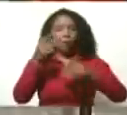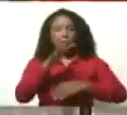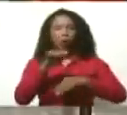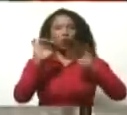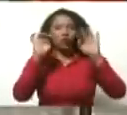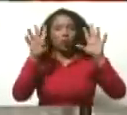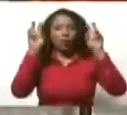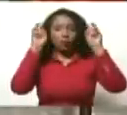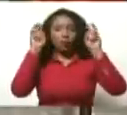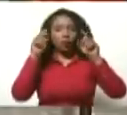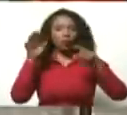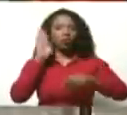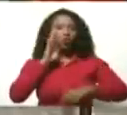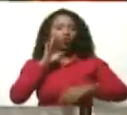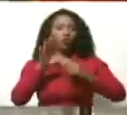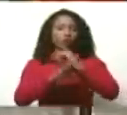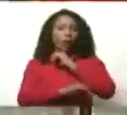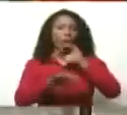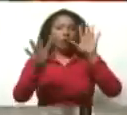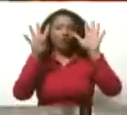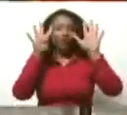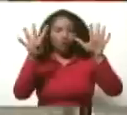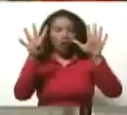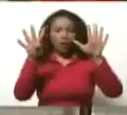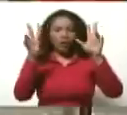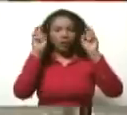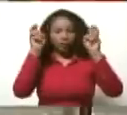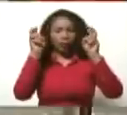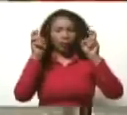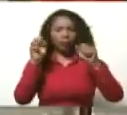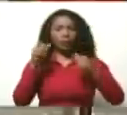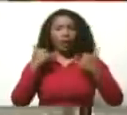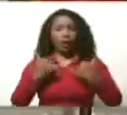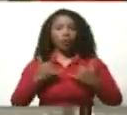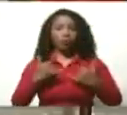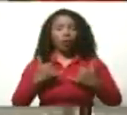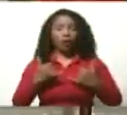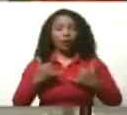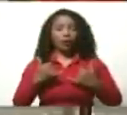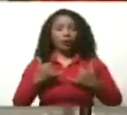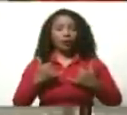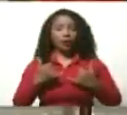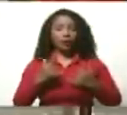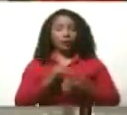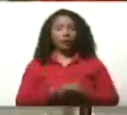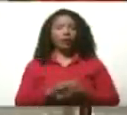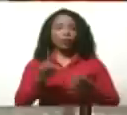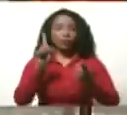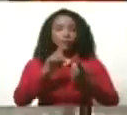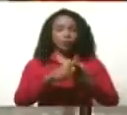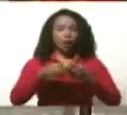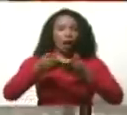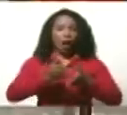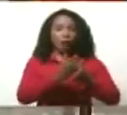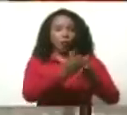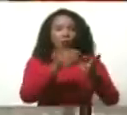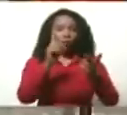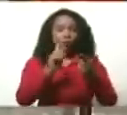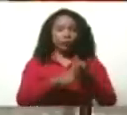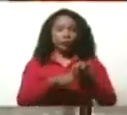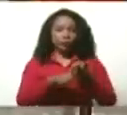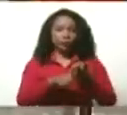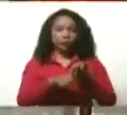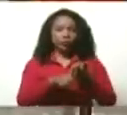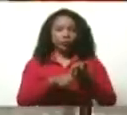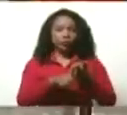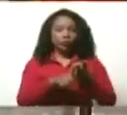9 tramas de corrupción. El caso recién revelado de Operación Atlantic, el caso del buque Petrosaudí Saturn,